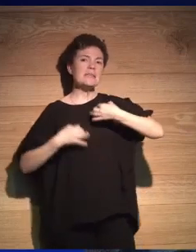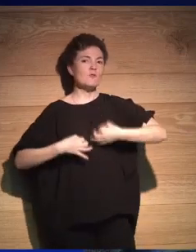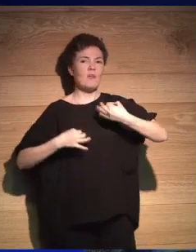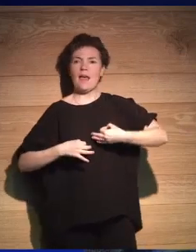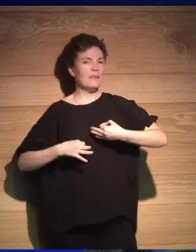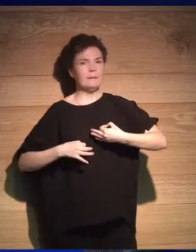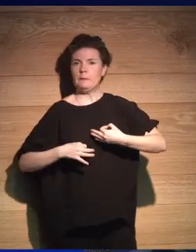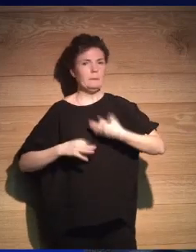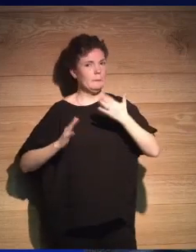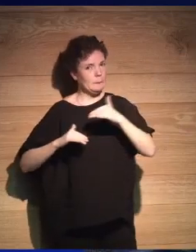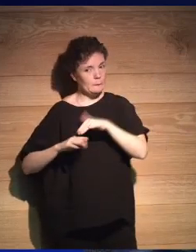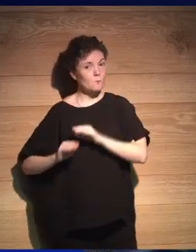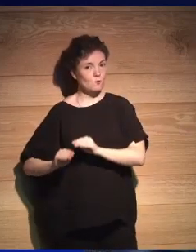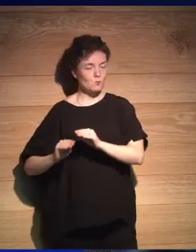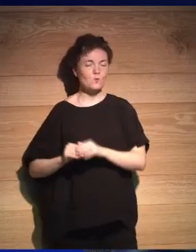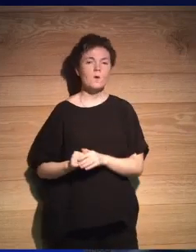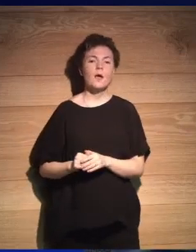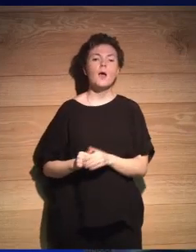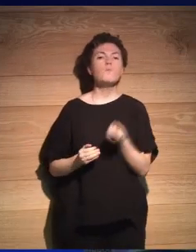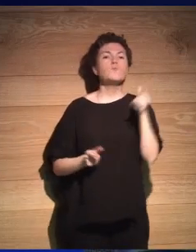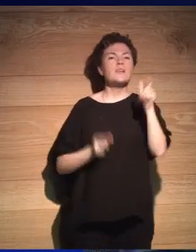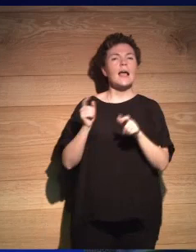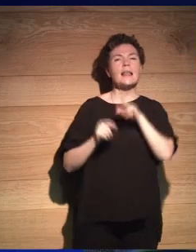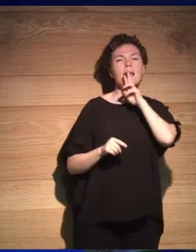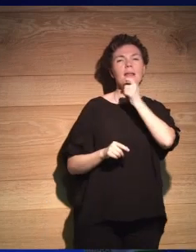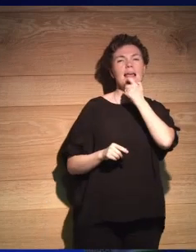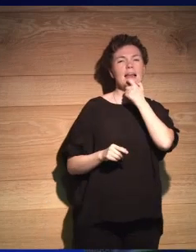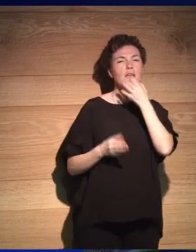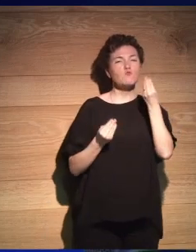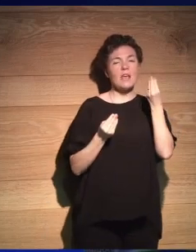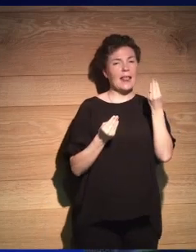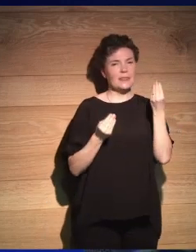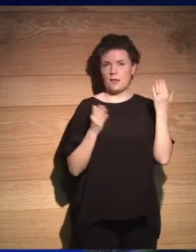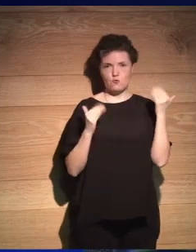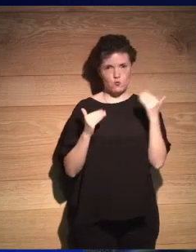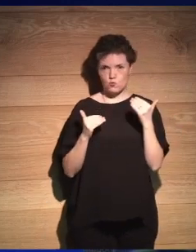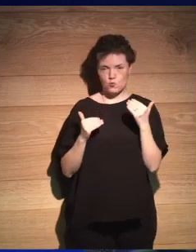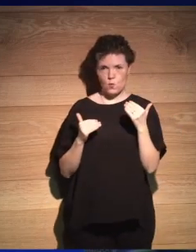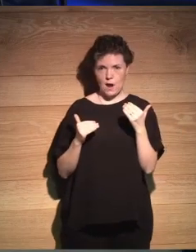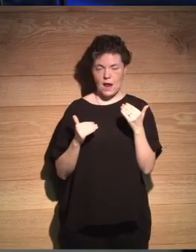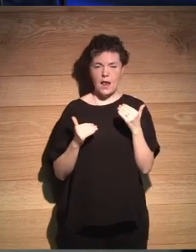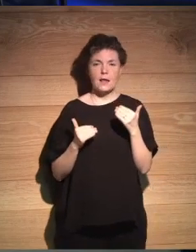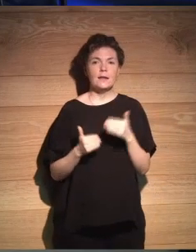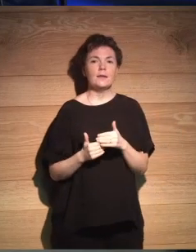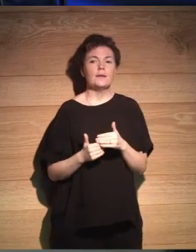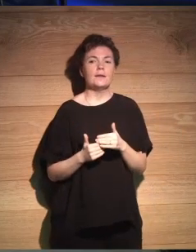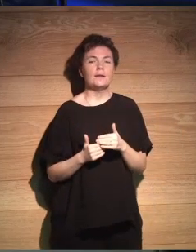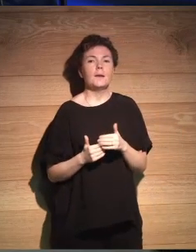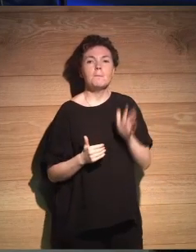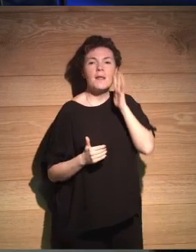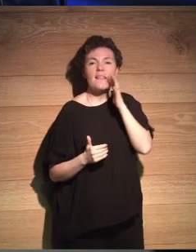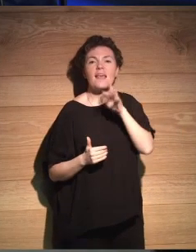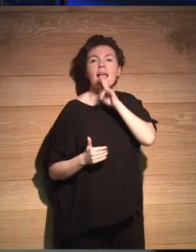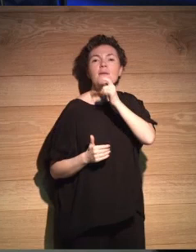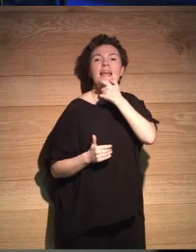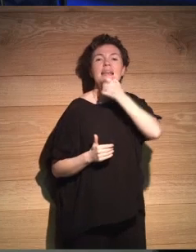¿no? Y no había mucha gente que hablaba realmente inglés. Creo que no había nadie, lo cuenta Ilse en otro momento, que no había nadie que